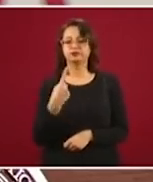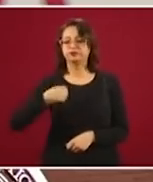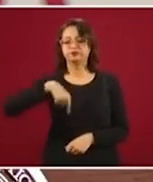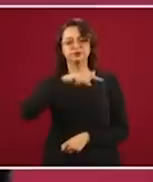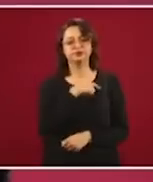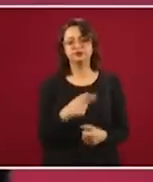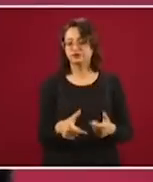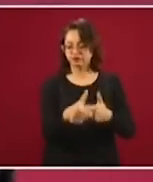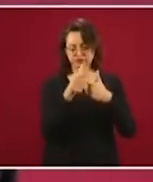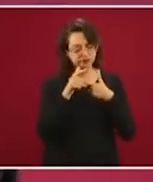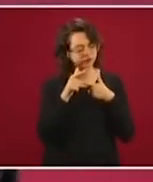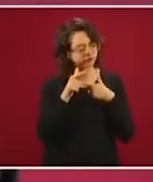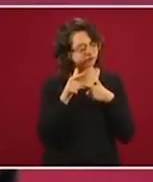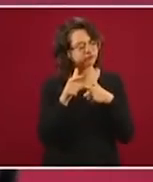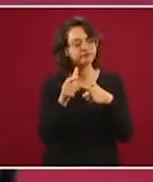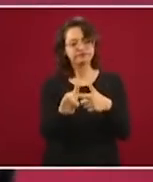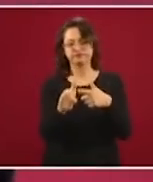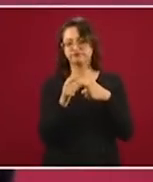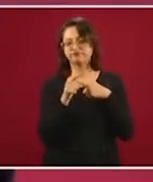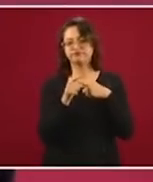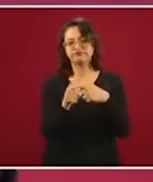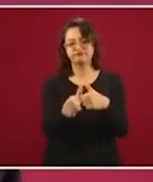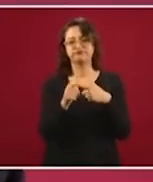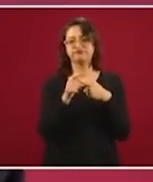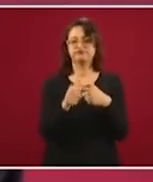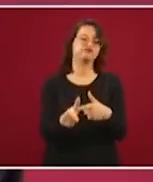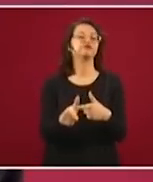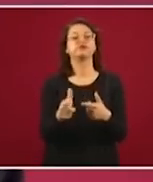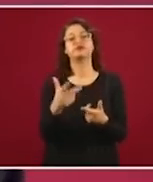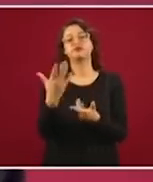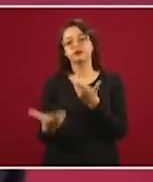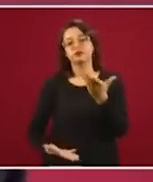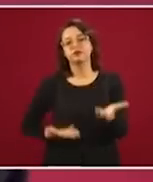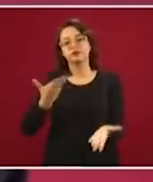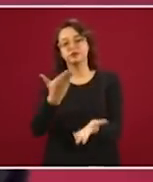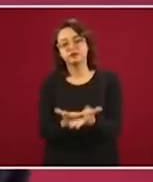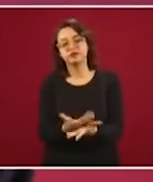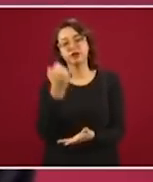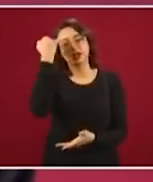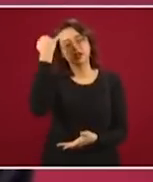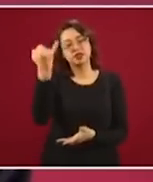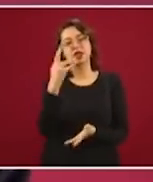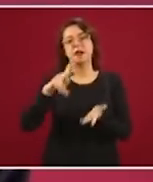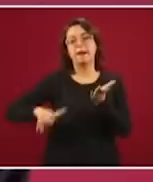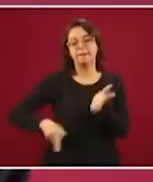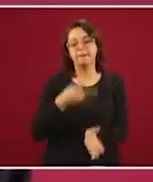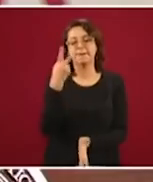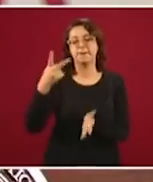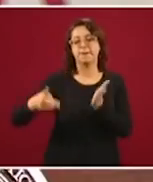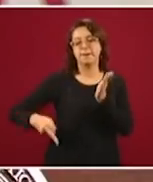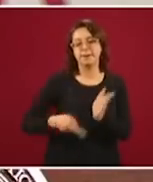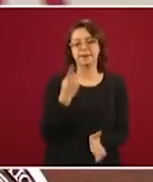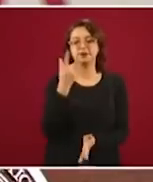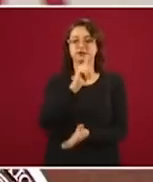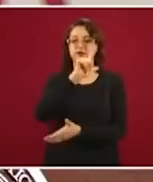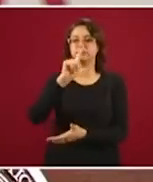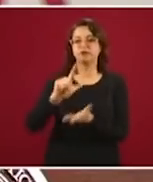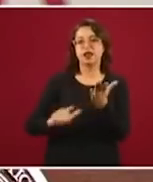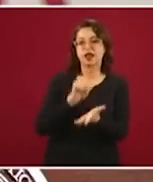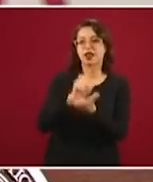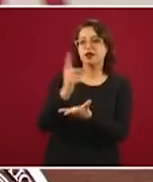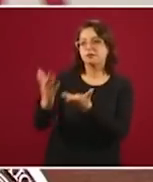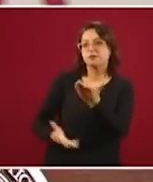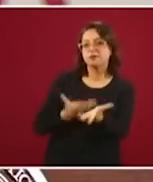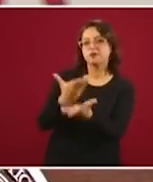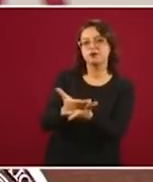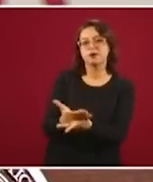seguir ejerciendo nuestro derecho de presentar iniciativas de ley,